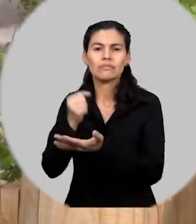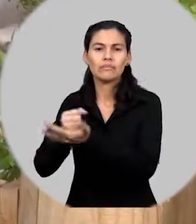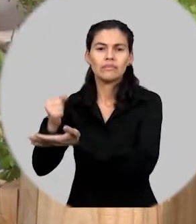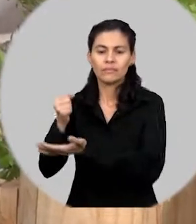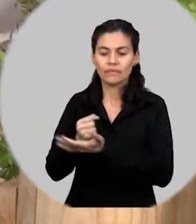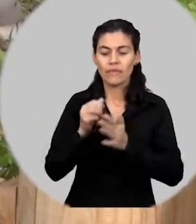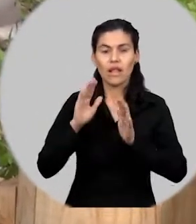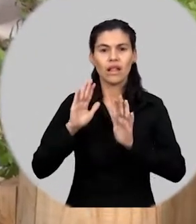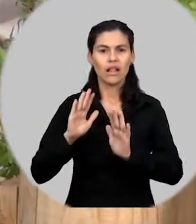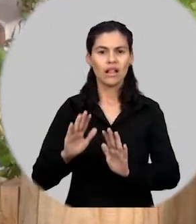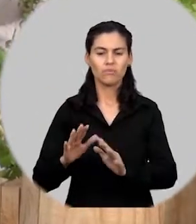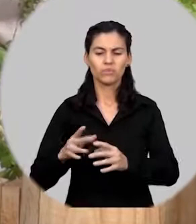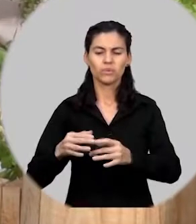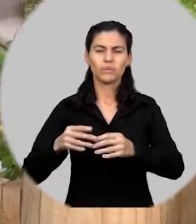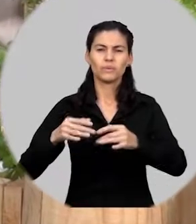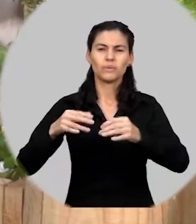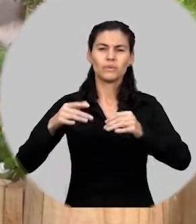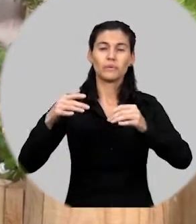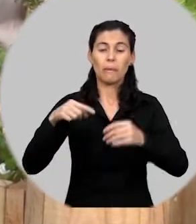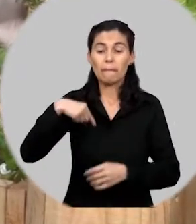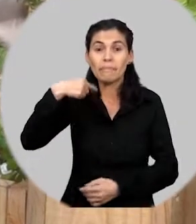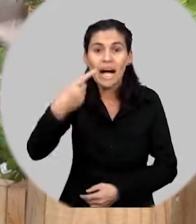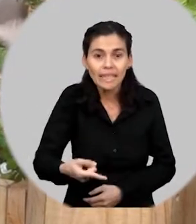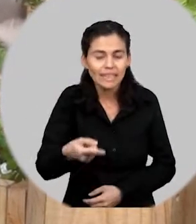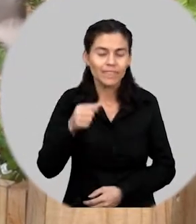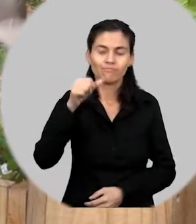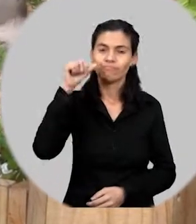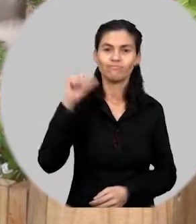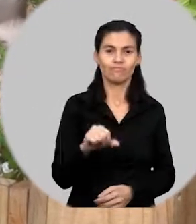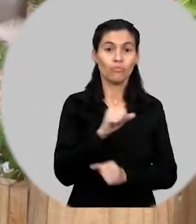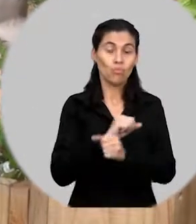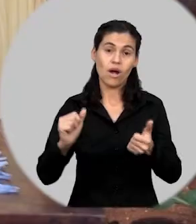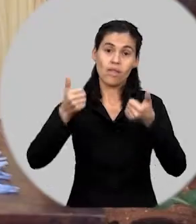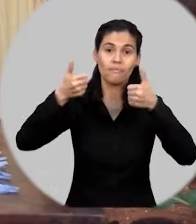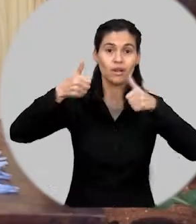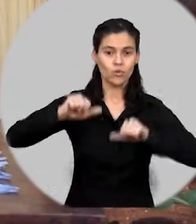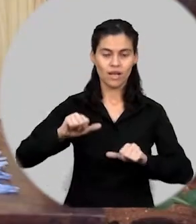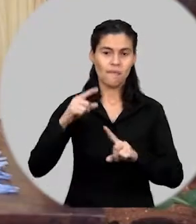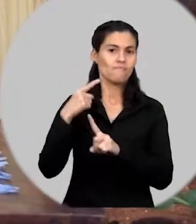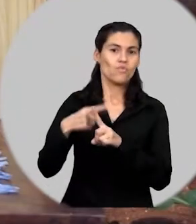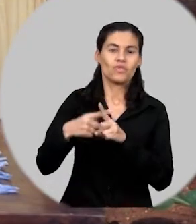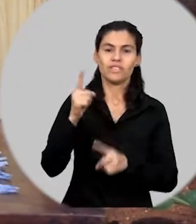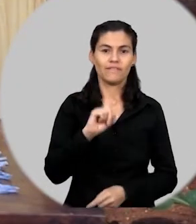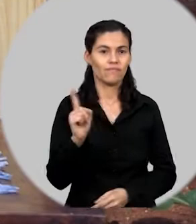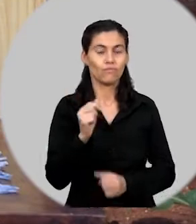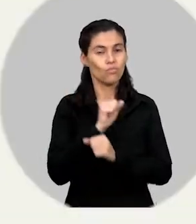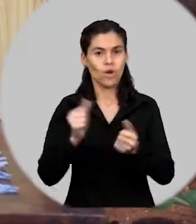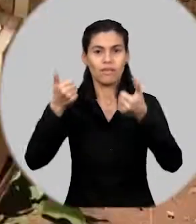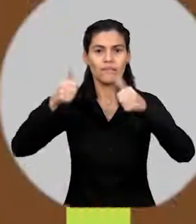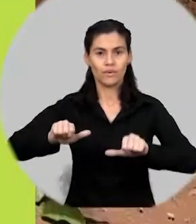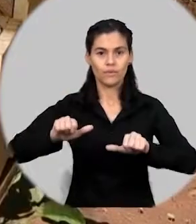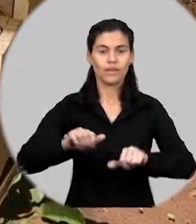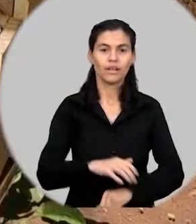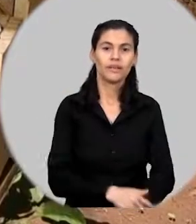estas hierbas tienden a fermentar y por lo tanto al día siguiente no tendrían las propiedades beneficiosas que estamos buscando.